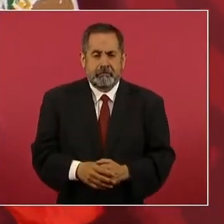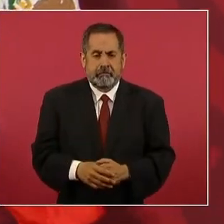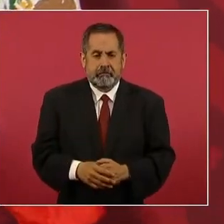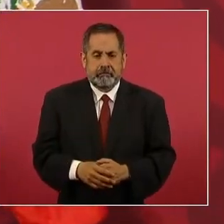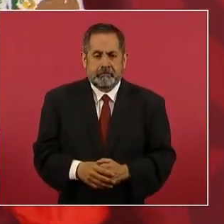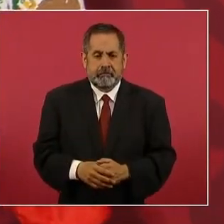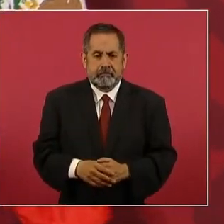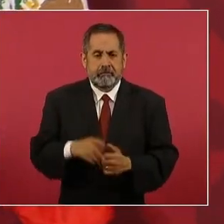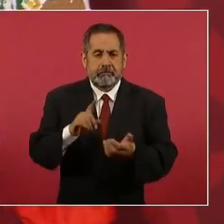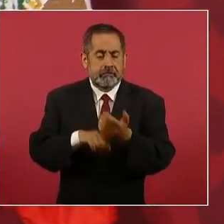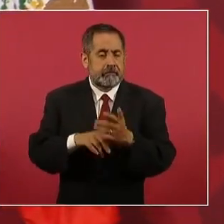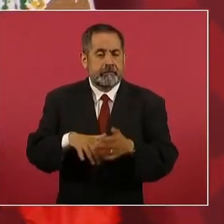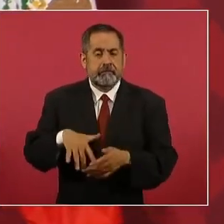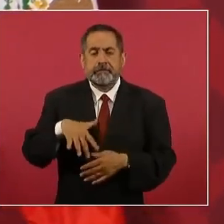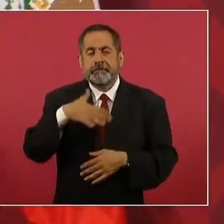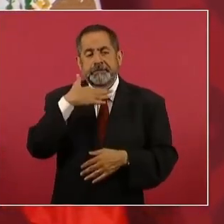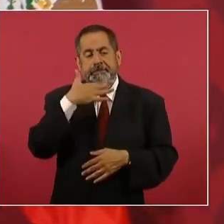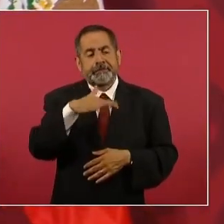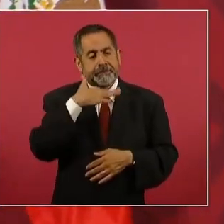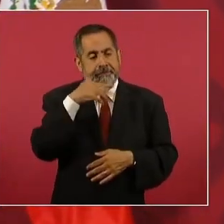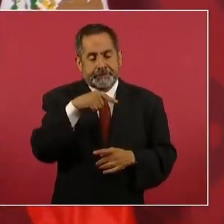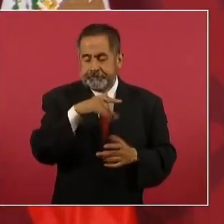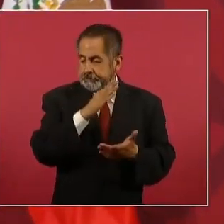La corrupción hay que